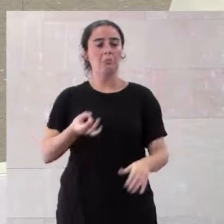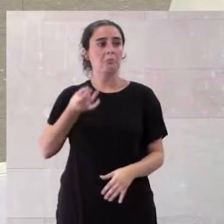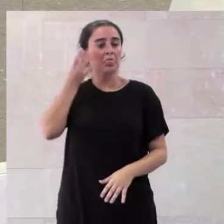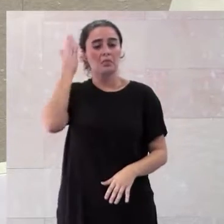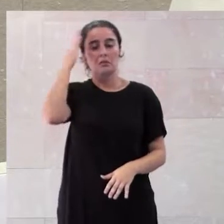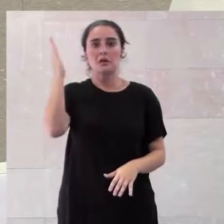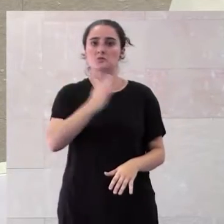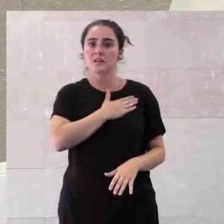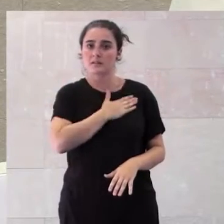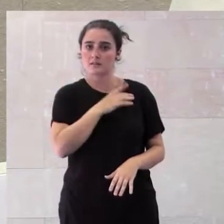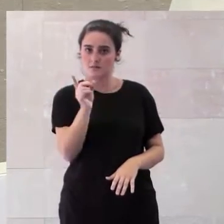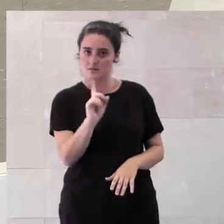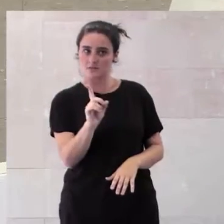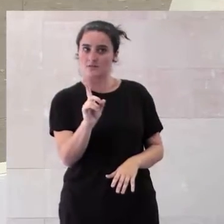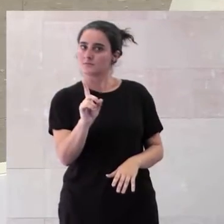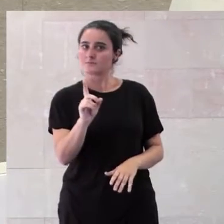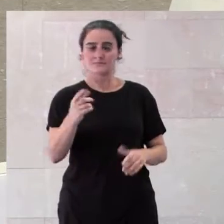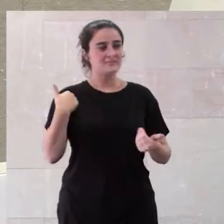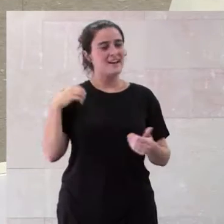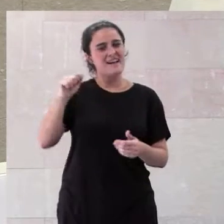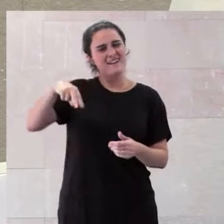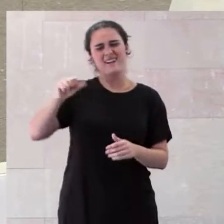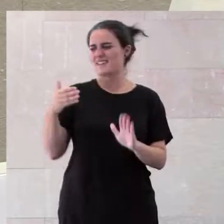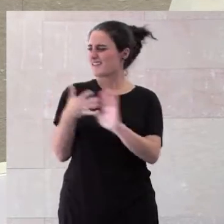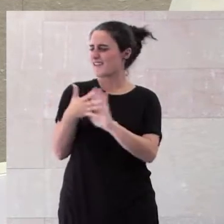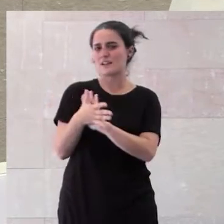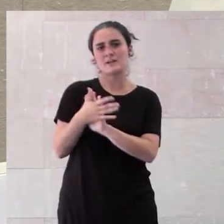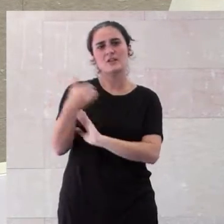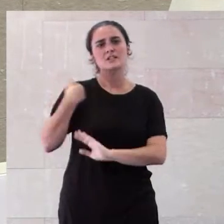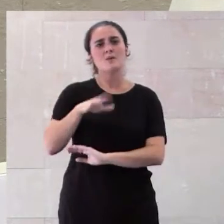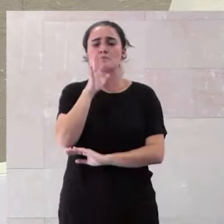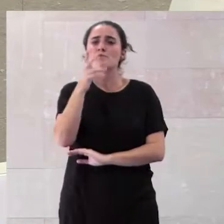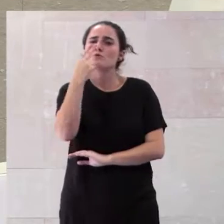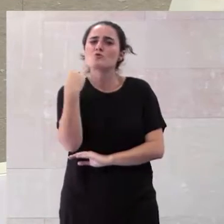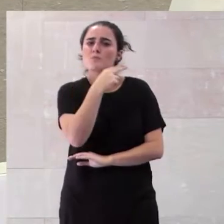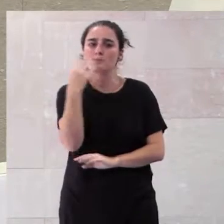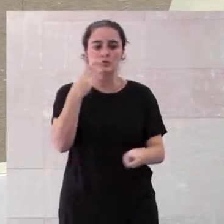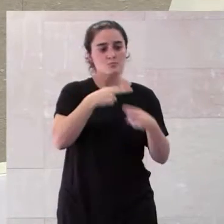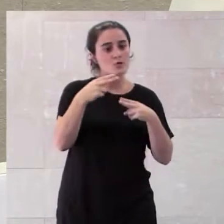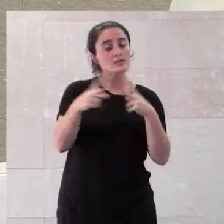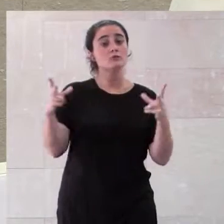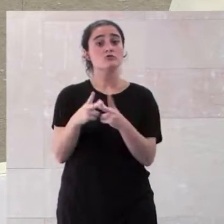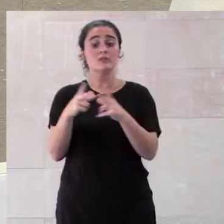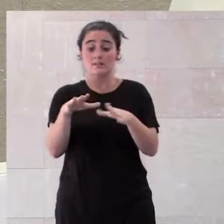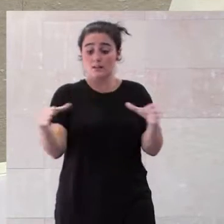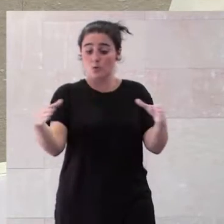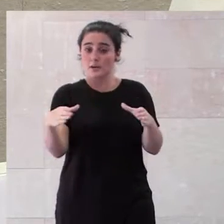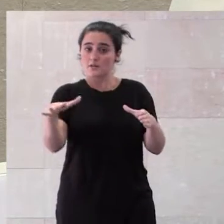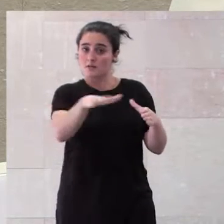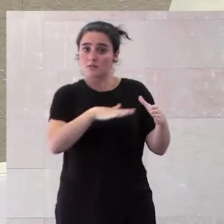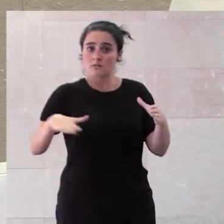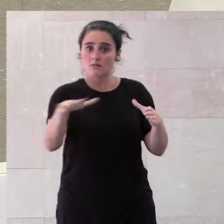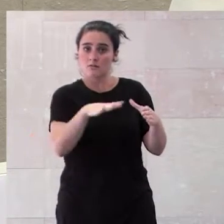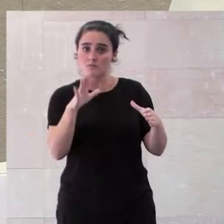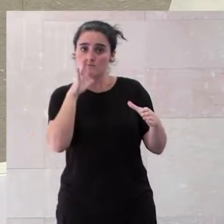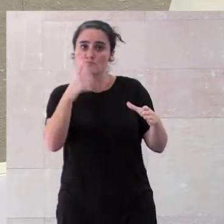tal y como nos ha comentado Ana, por el claro compromiso político y social de esta cuadrilla en la puesta en marcha de actuaciones en